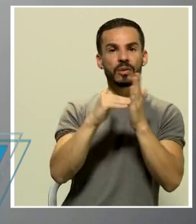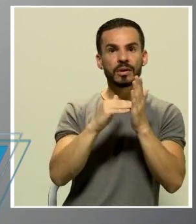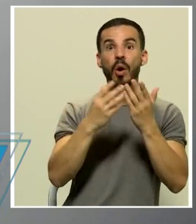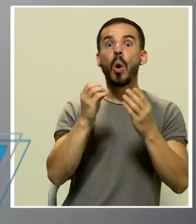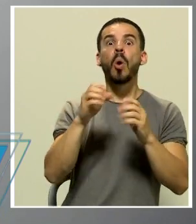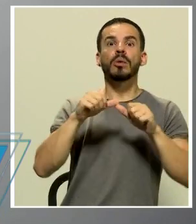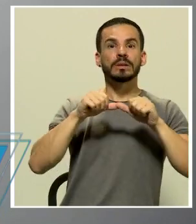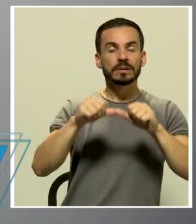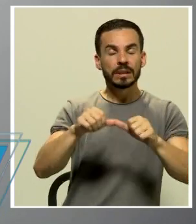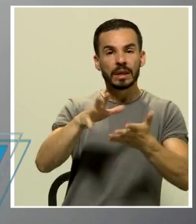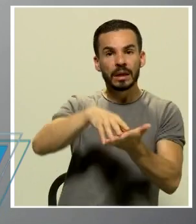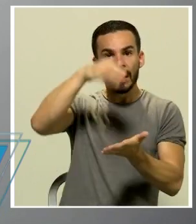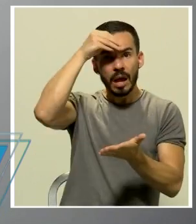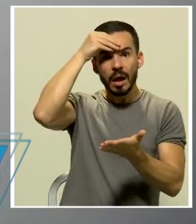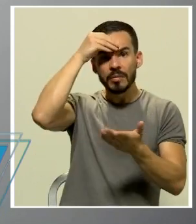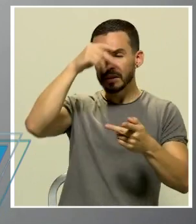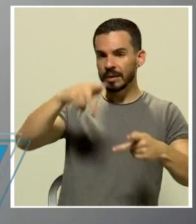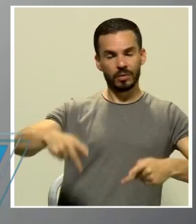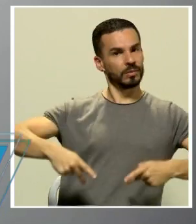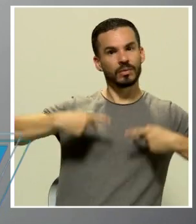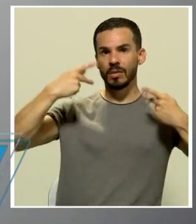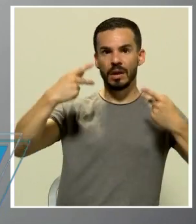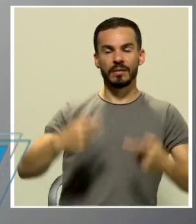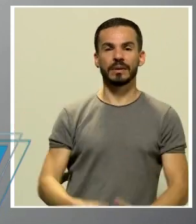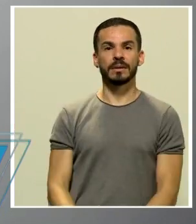continuar aprendiendo el resto de la vida.